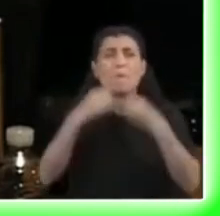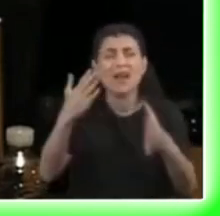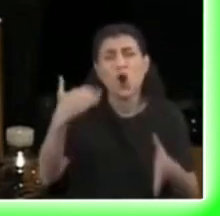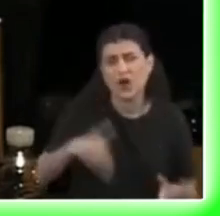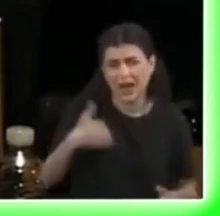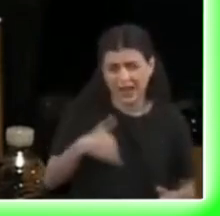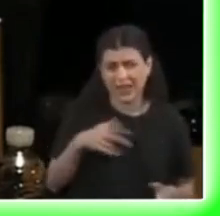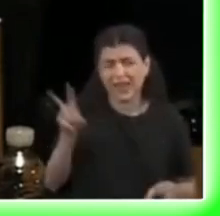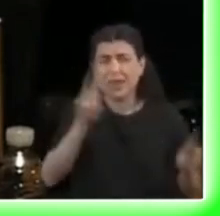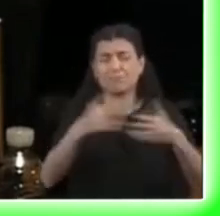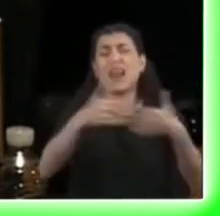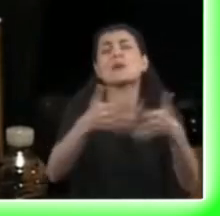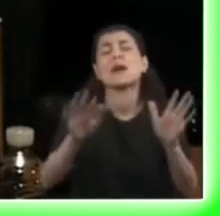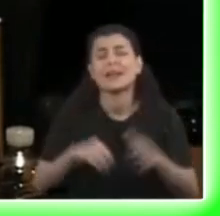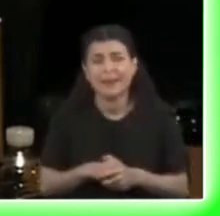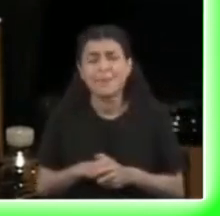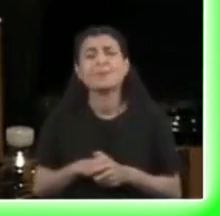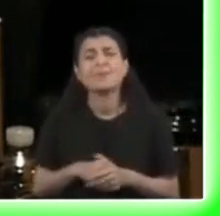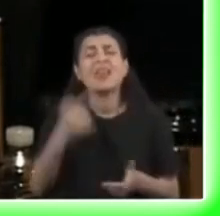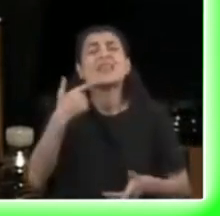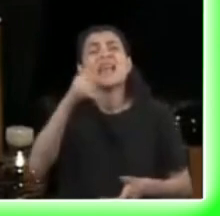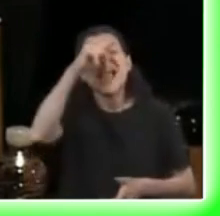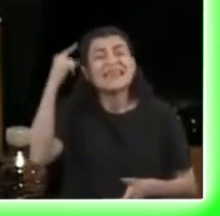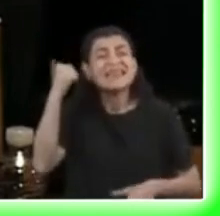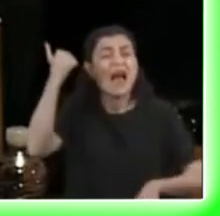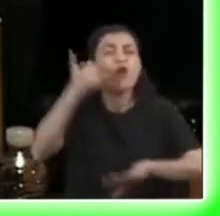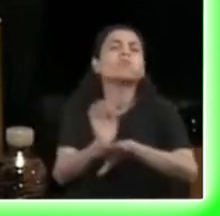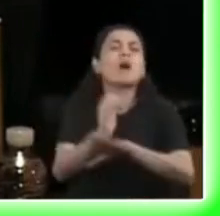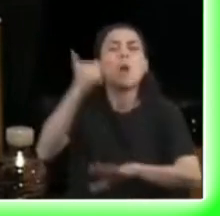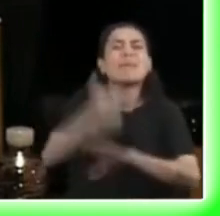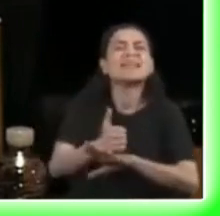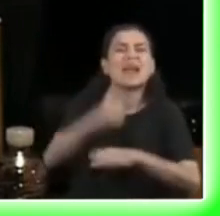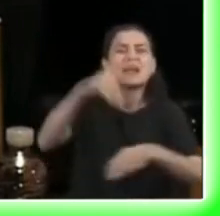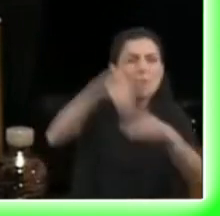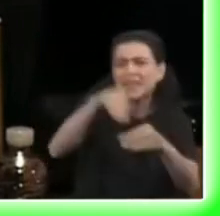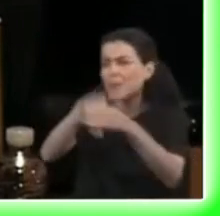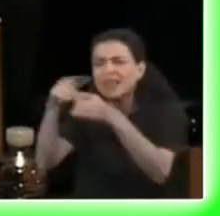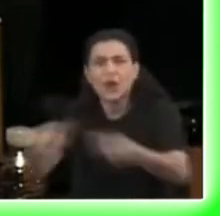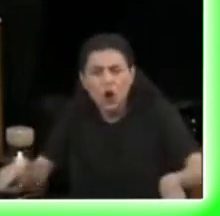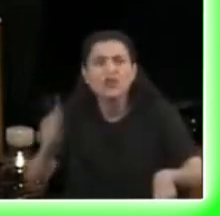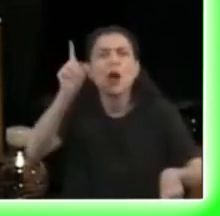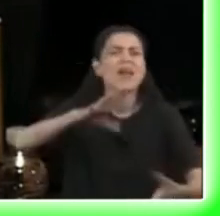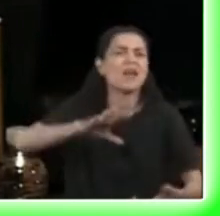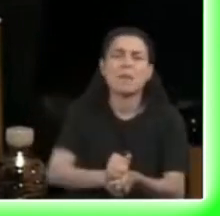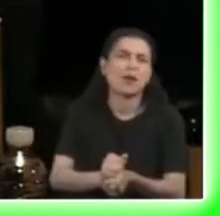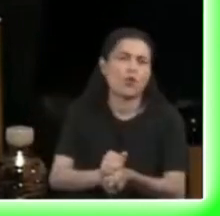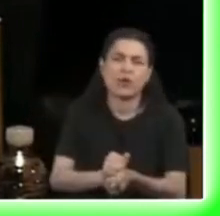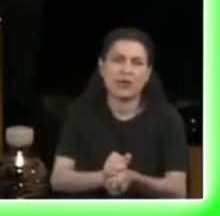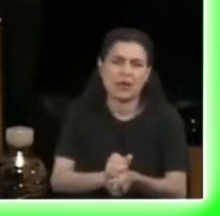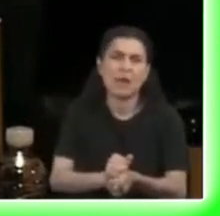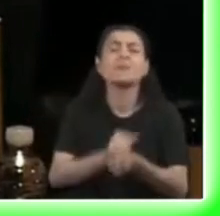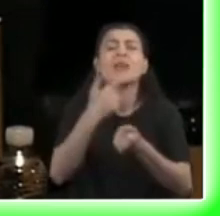la máquina de generar miseria, que es el modelo del Estado presente, se comporta como una gran cofradía de la que tantas personas,